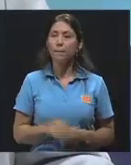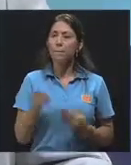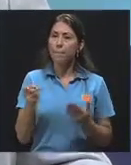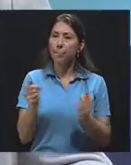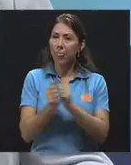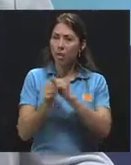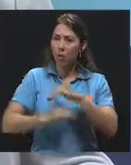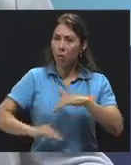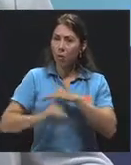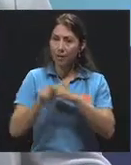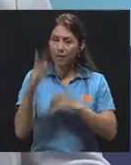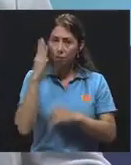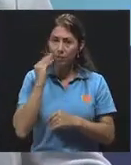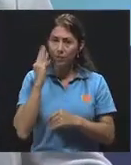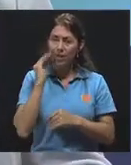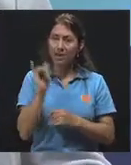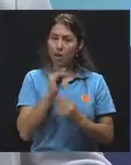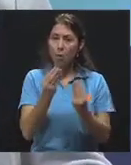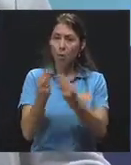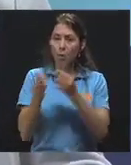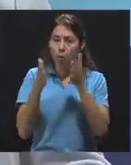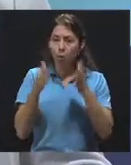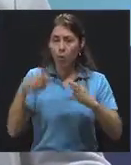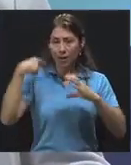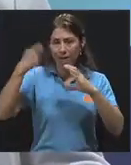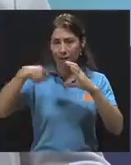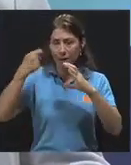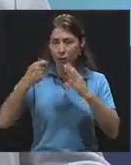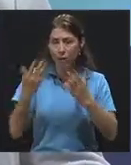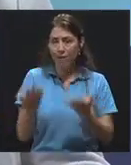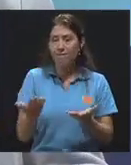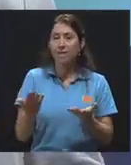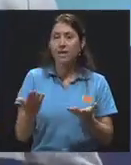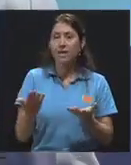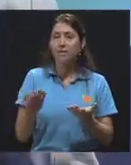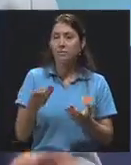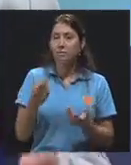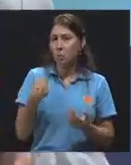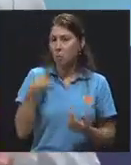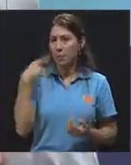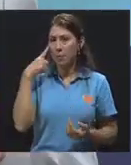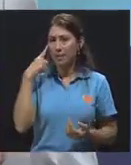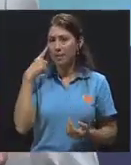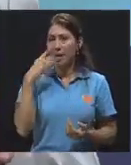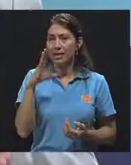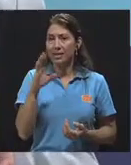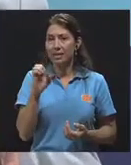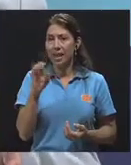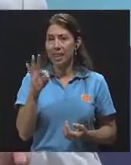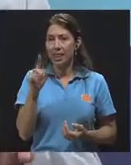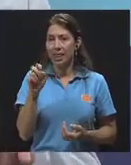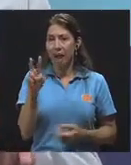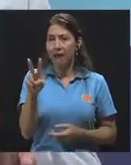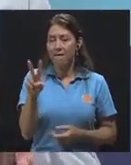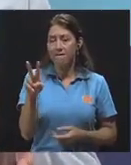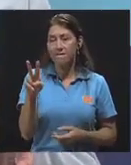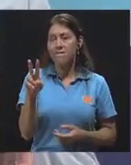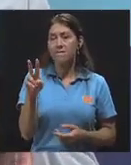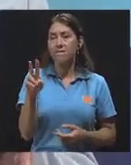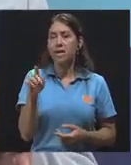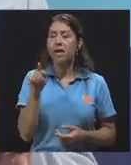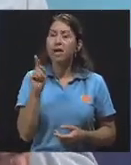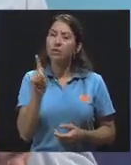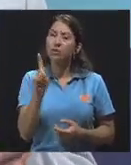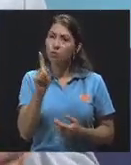con base en tu amplia experiencia como productora cinematográfica, ¿piensa uno que el setup es uno de